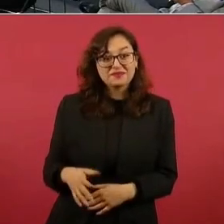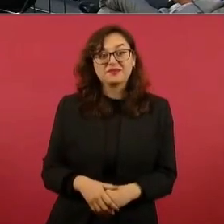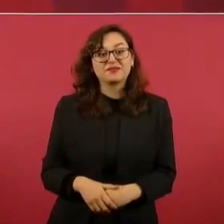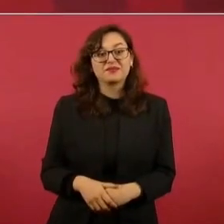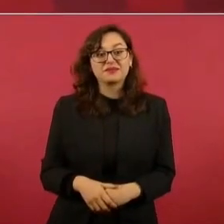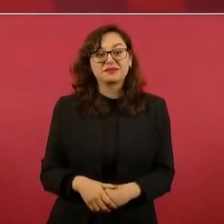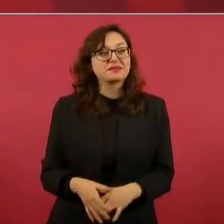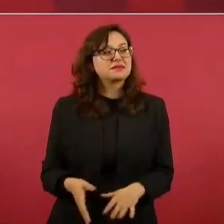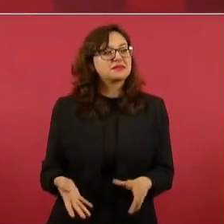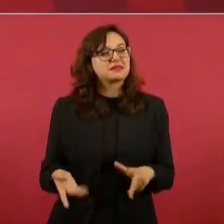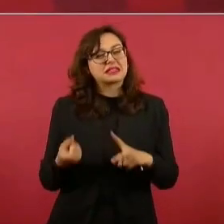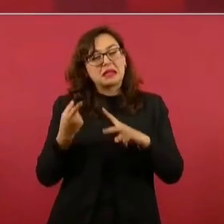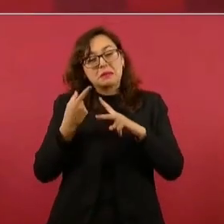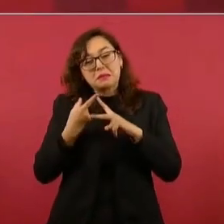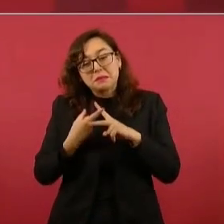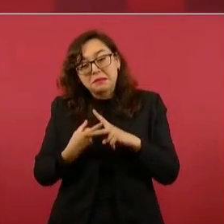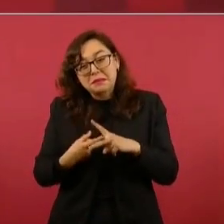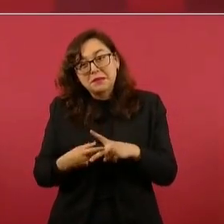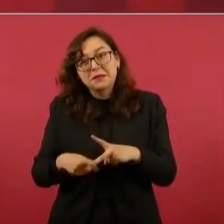empezaban los radios,